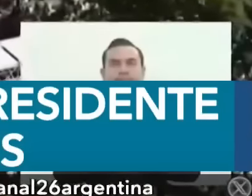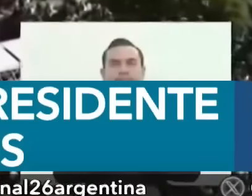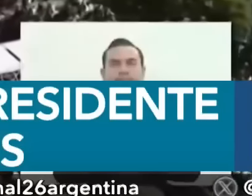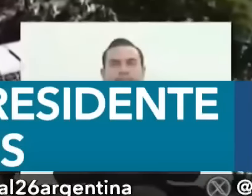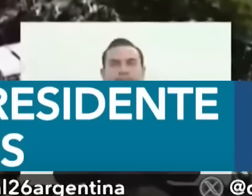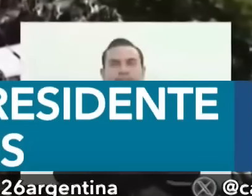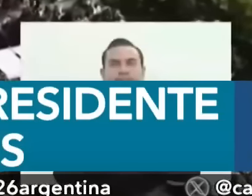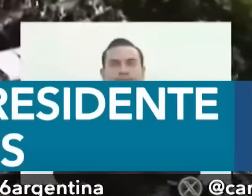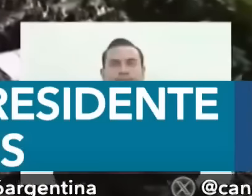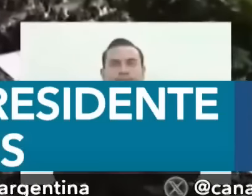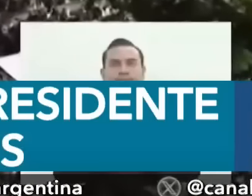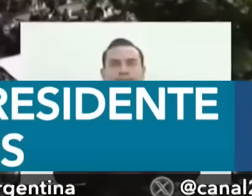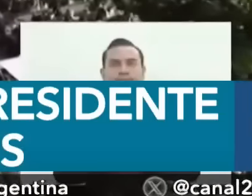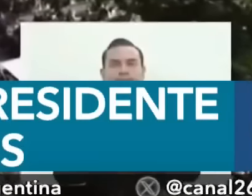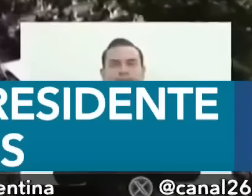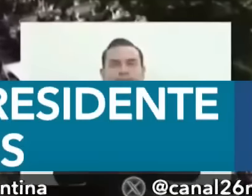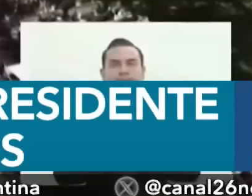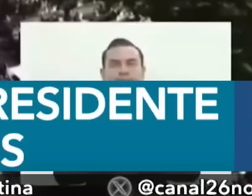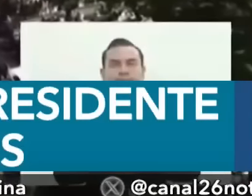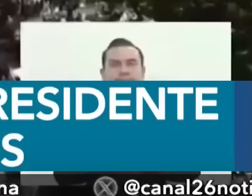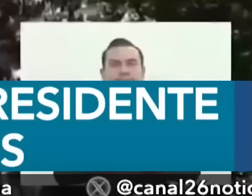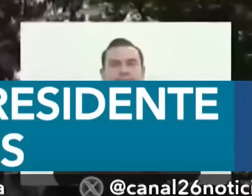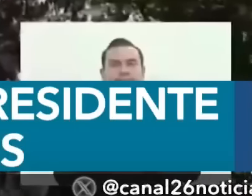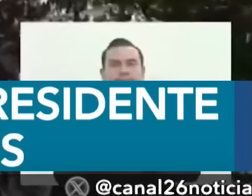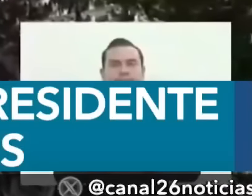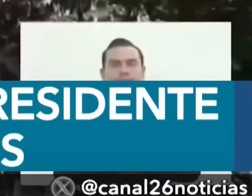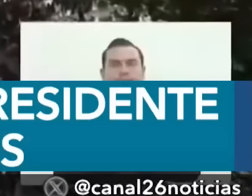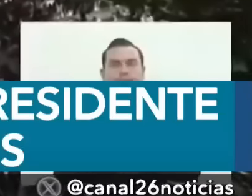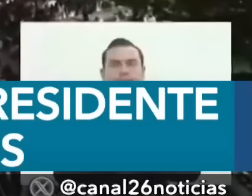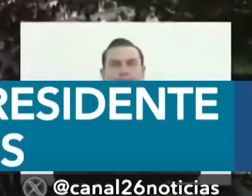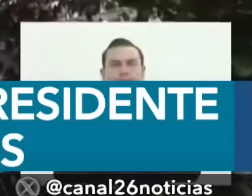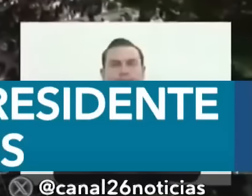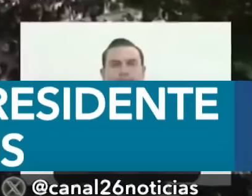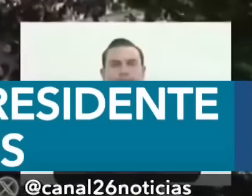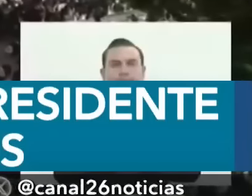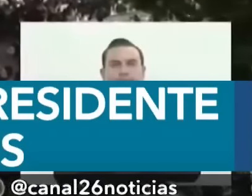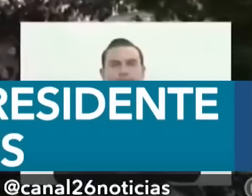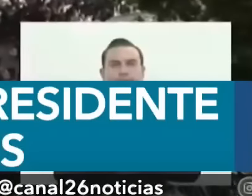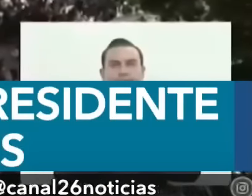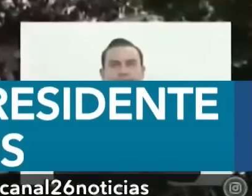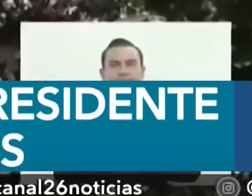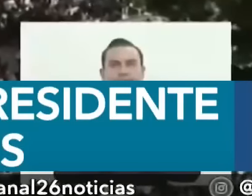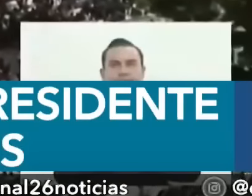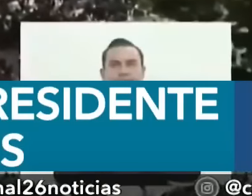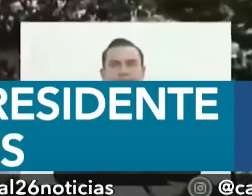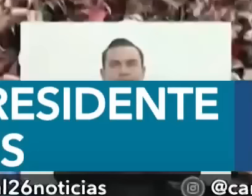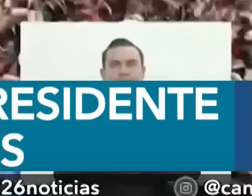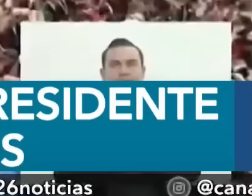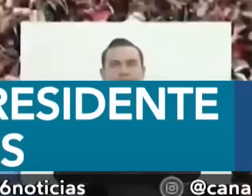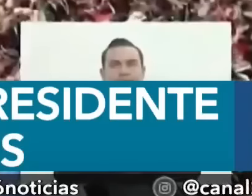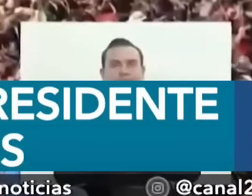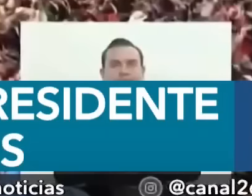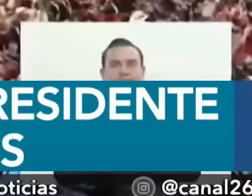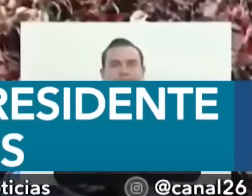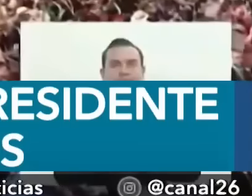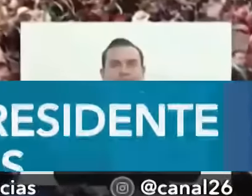propio Bukele ha dicho, esto no es imitable y puesto a punto en cualquier país del mundo. Nosotros tenemos una